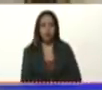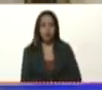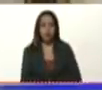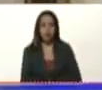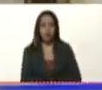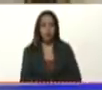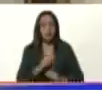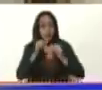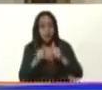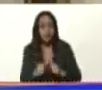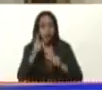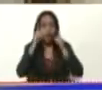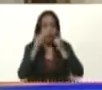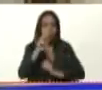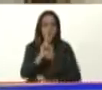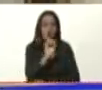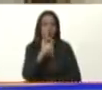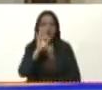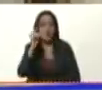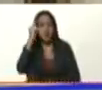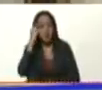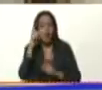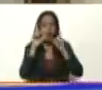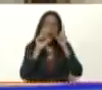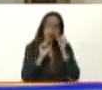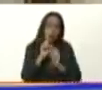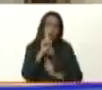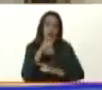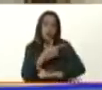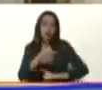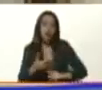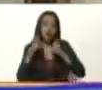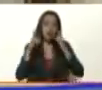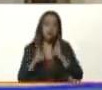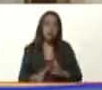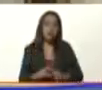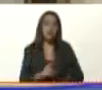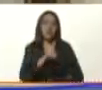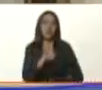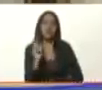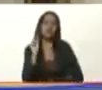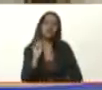2 o 3 días en la guardia, medio dormir 1 hora, descansar, reposar